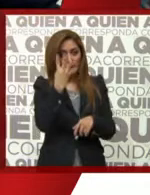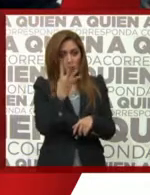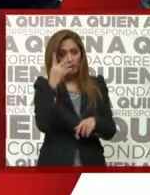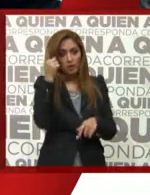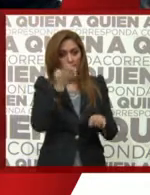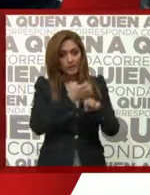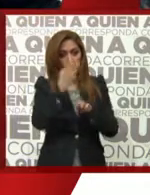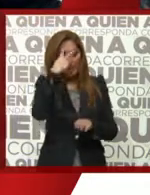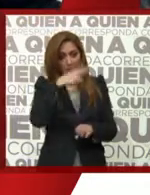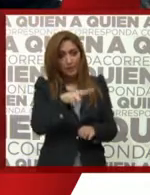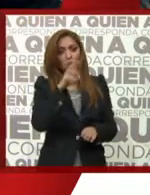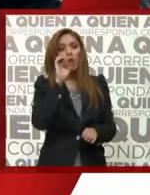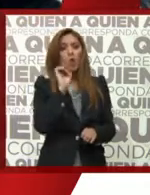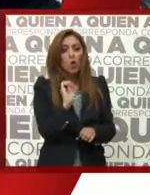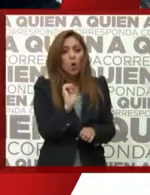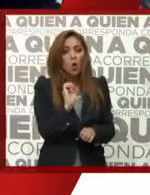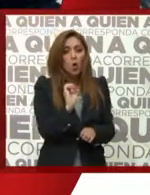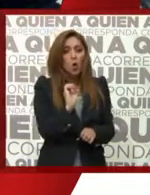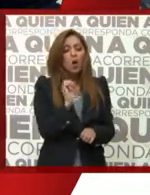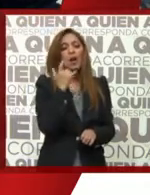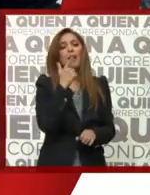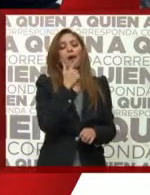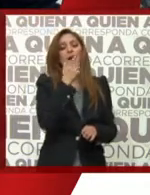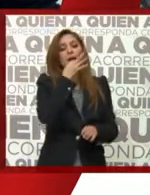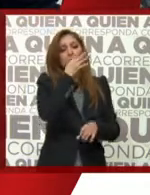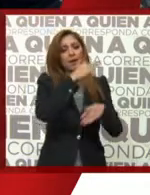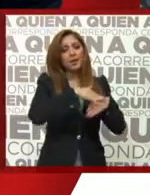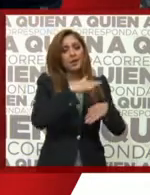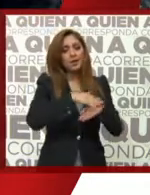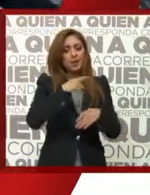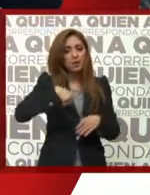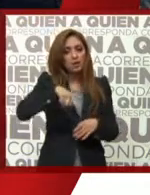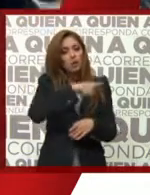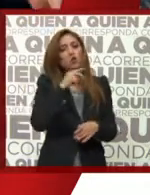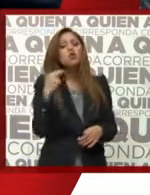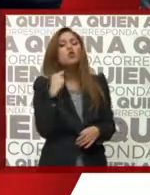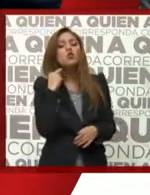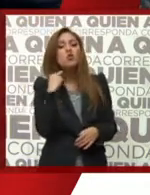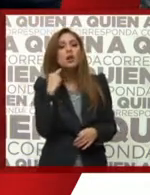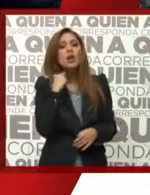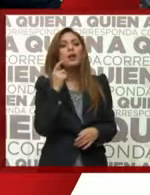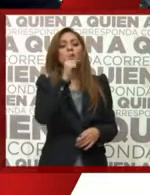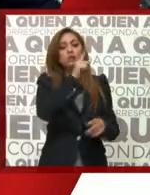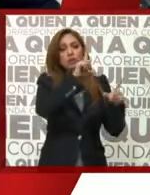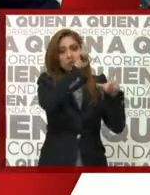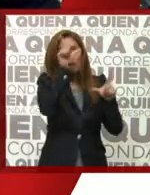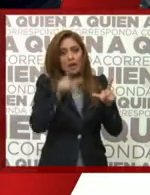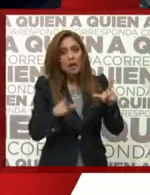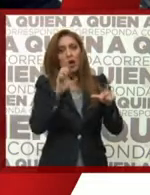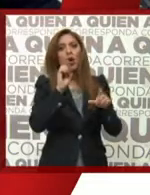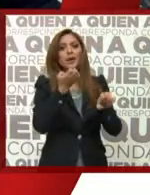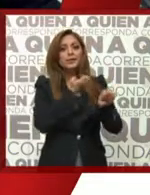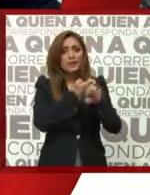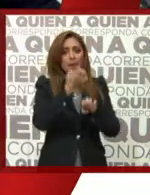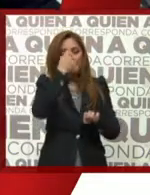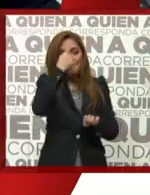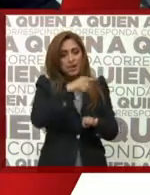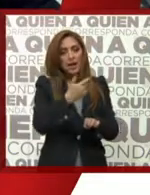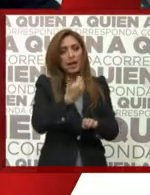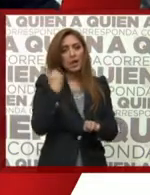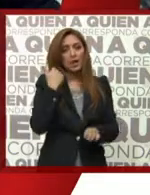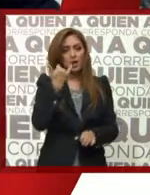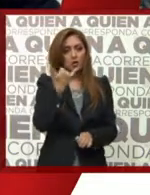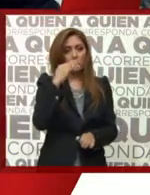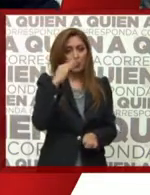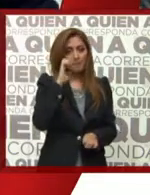México o hacer un llamado a los notarios de la República, del Estado, para que prevengan a Yunuen